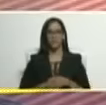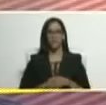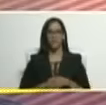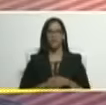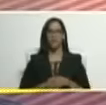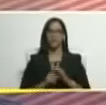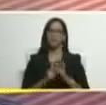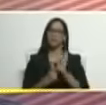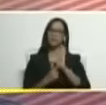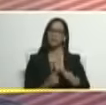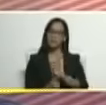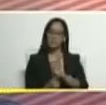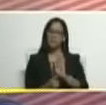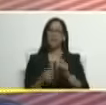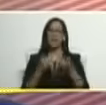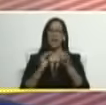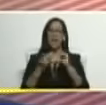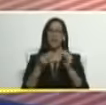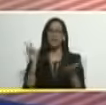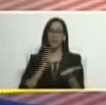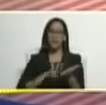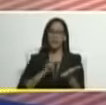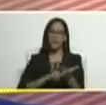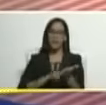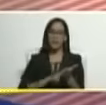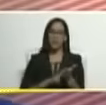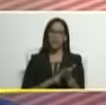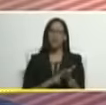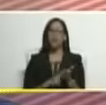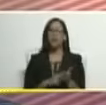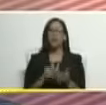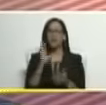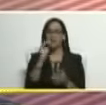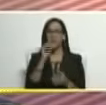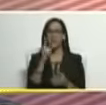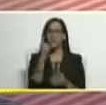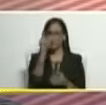Emblema de la ética verdadera cuando se trata de un revolucionario.